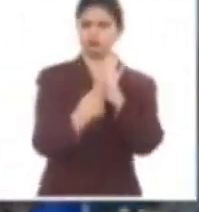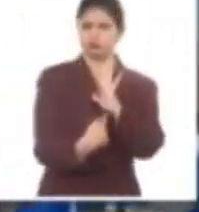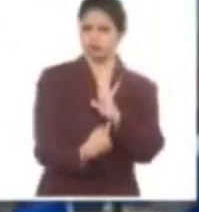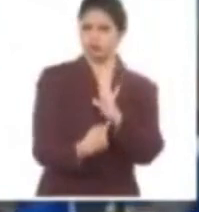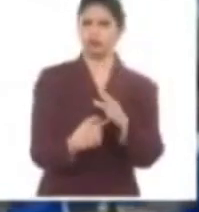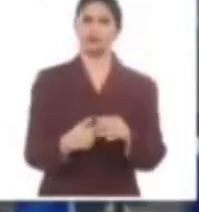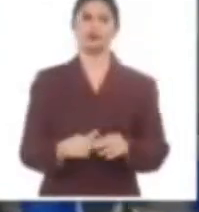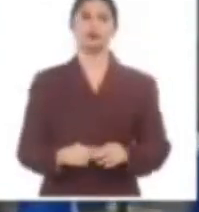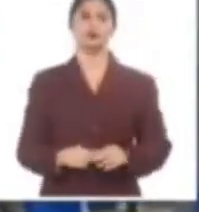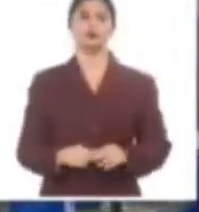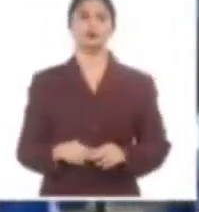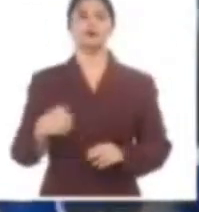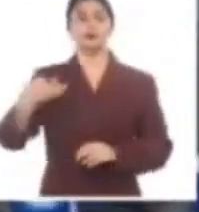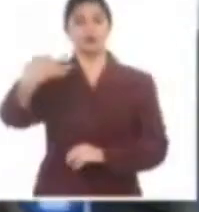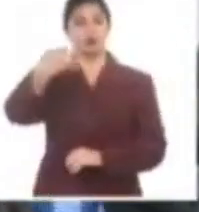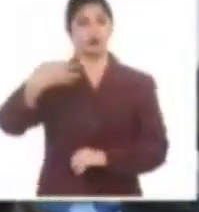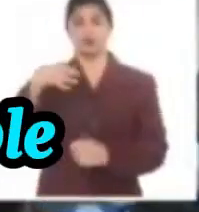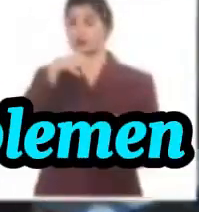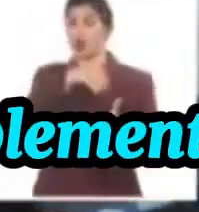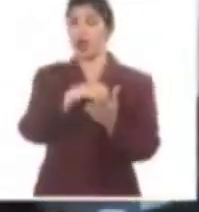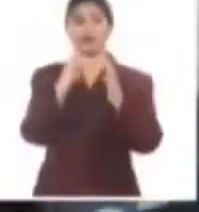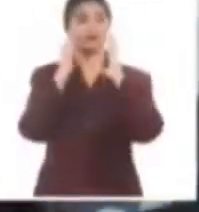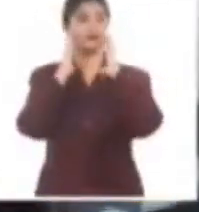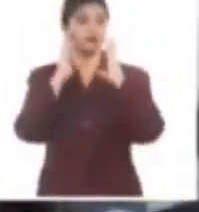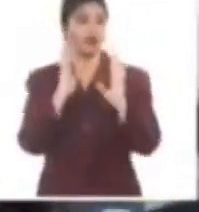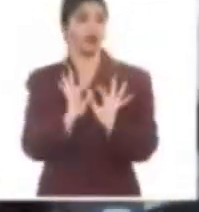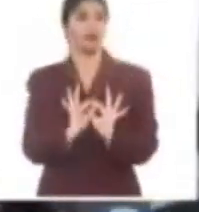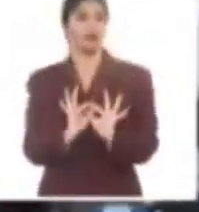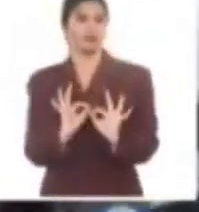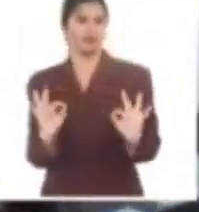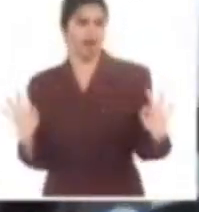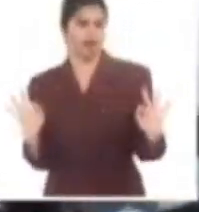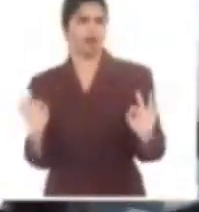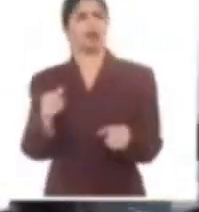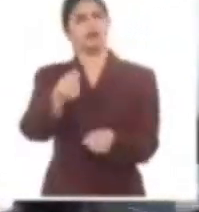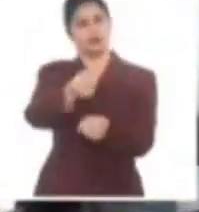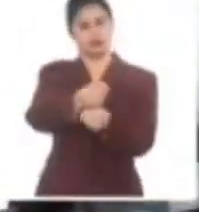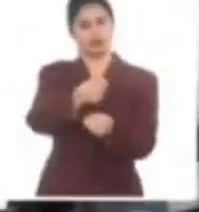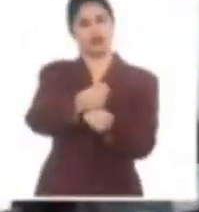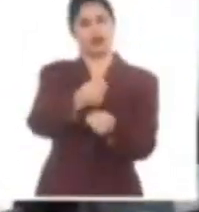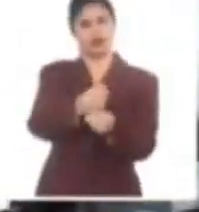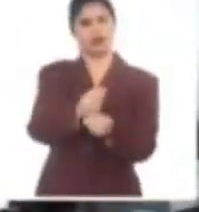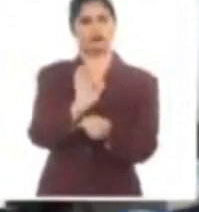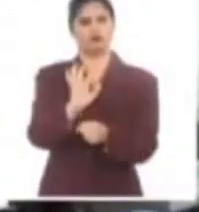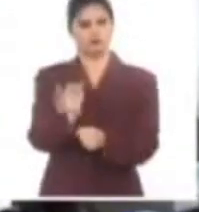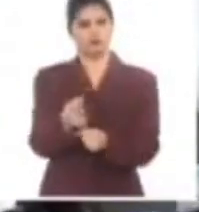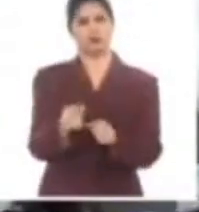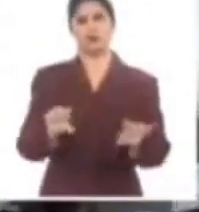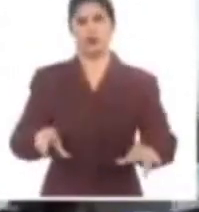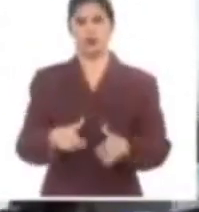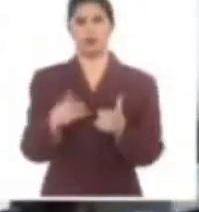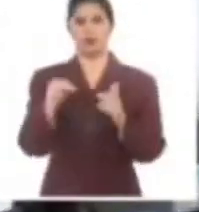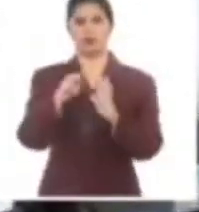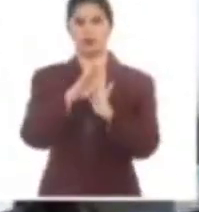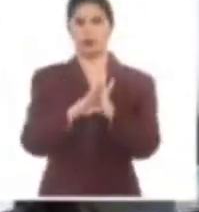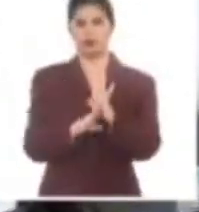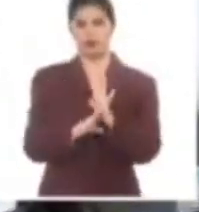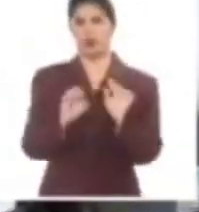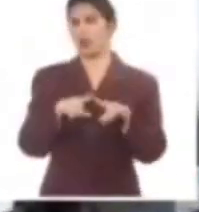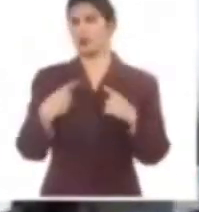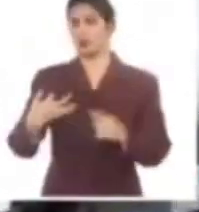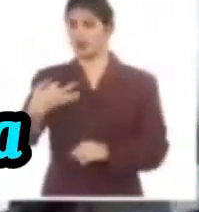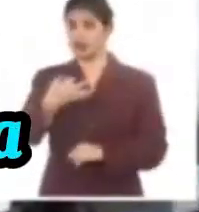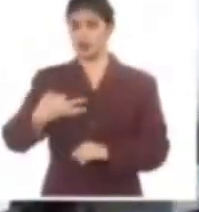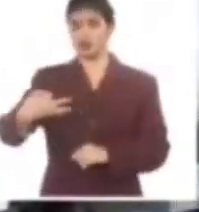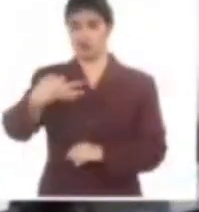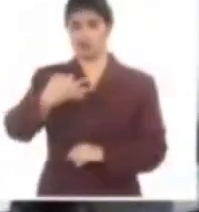es el escenario principal donde hay que implementar precisamente estas proyecciones. ¿Por qué? Porque el municipio